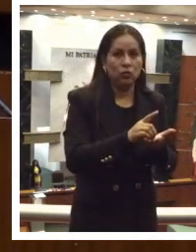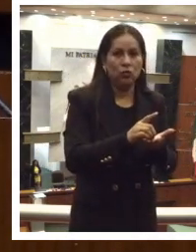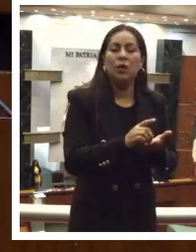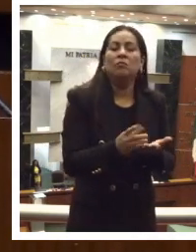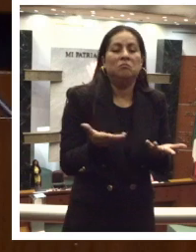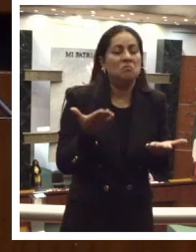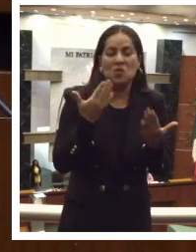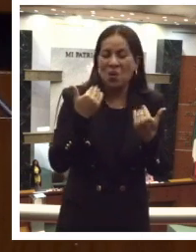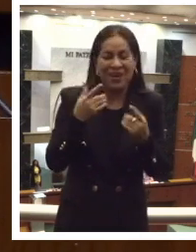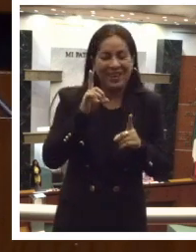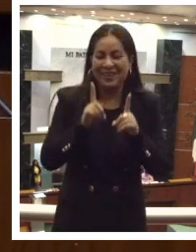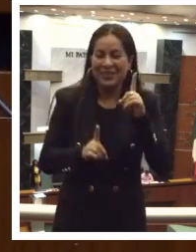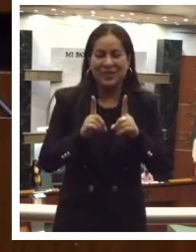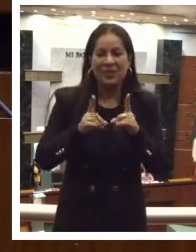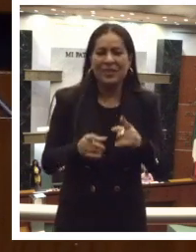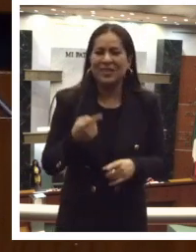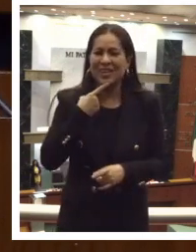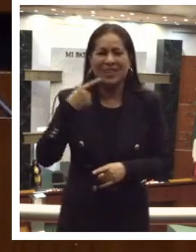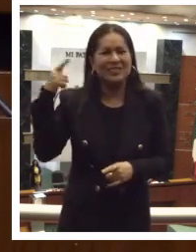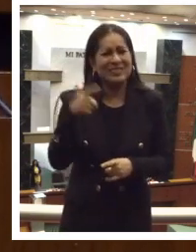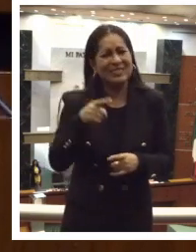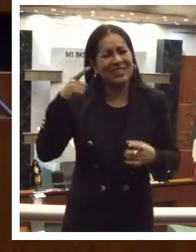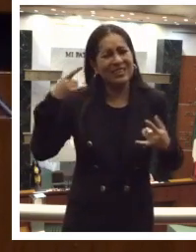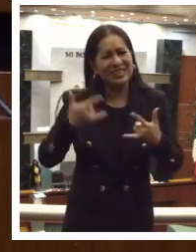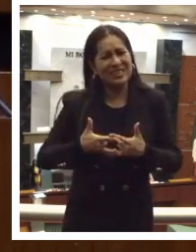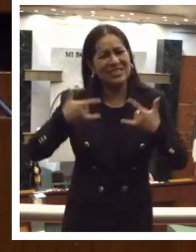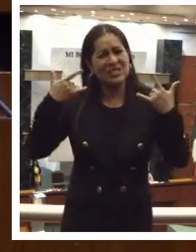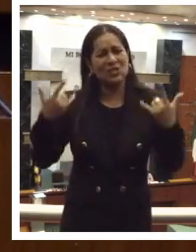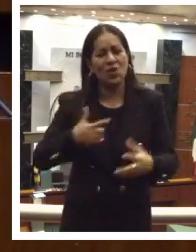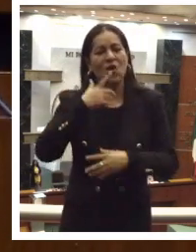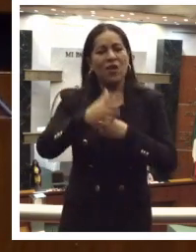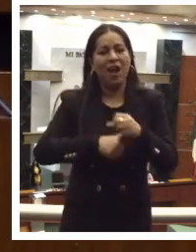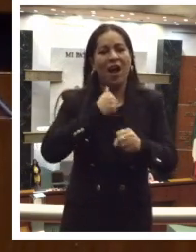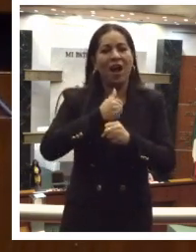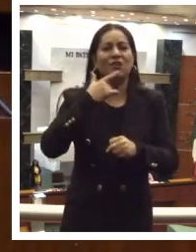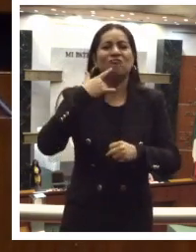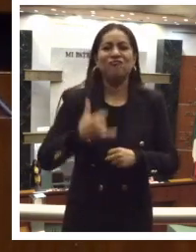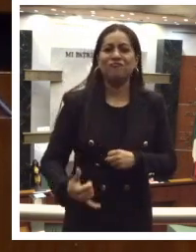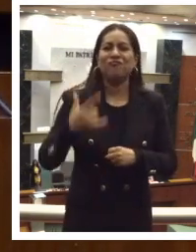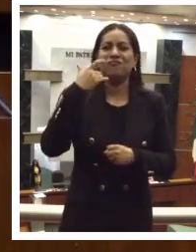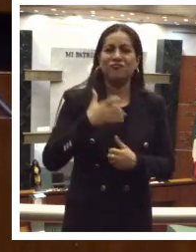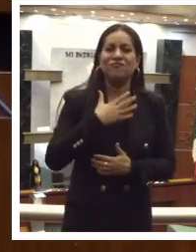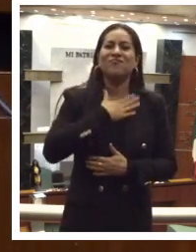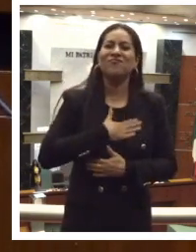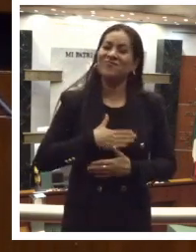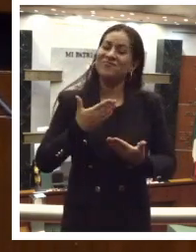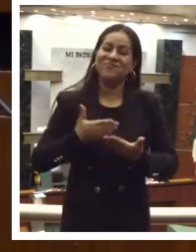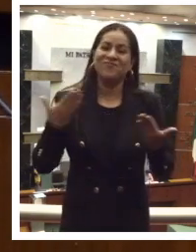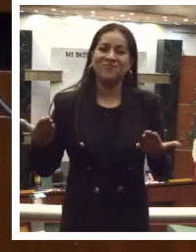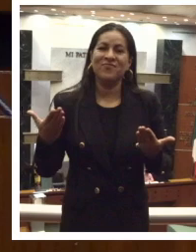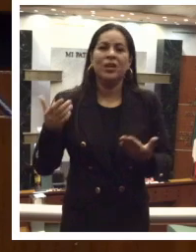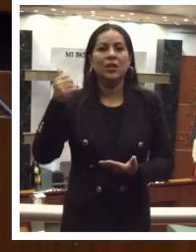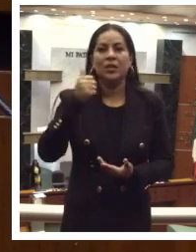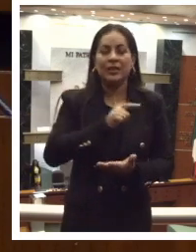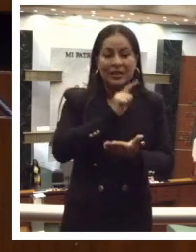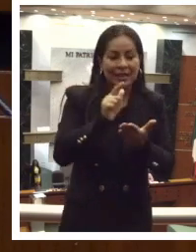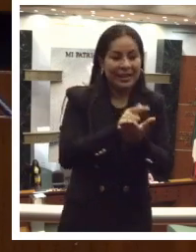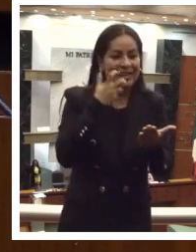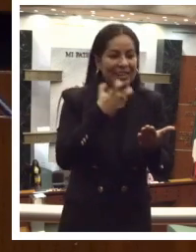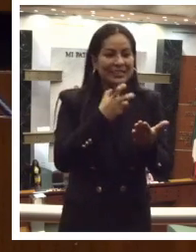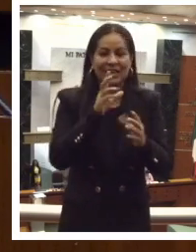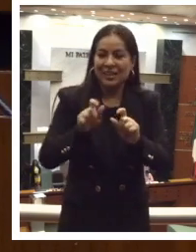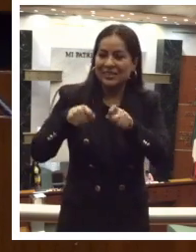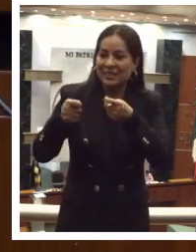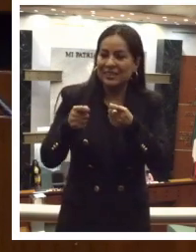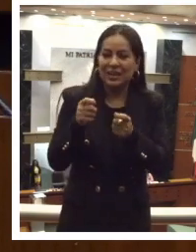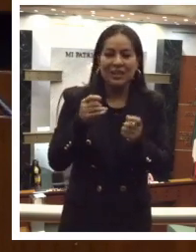Sin duda, un reclamo histórico al que tras años de lucha hoy se les hace justicia. justicia, toda vez que la iniciativa les